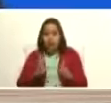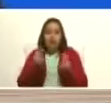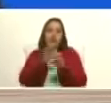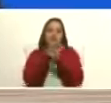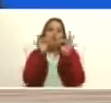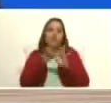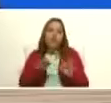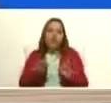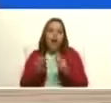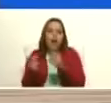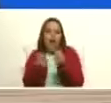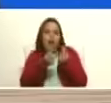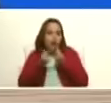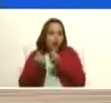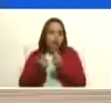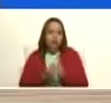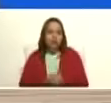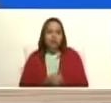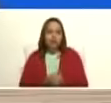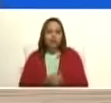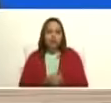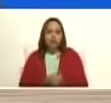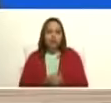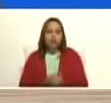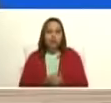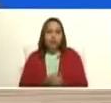modelo económico que está